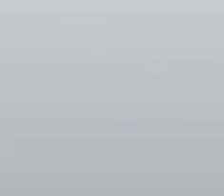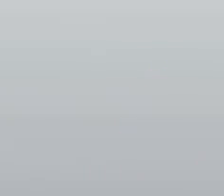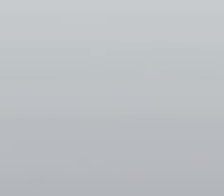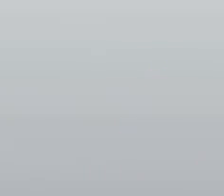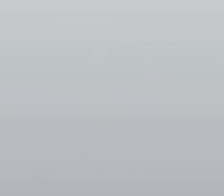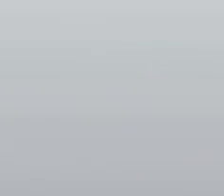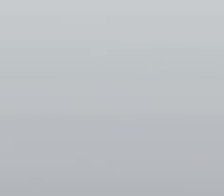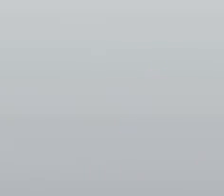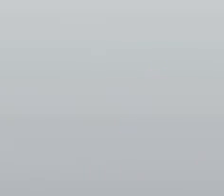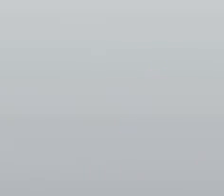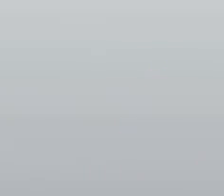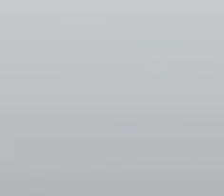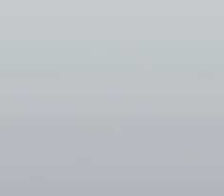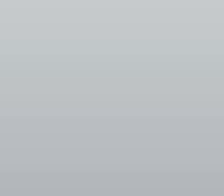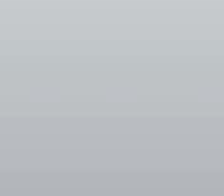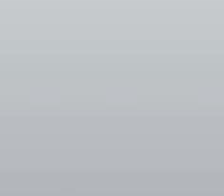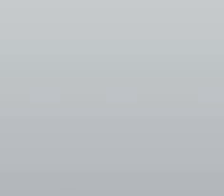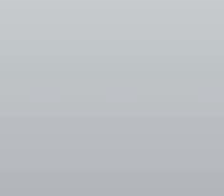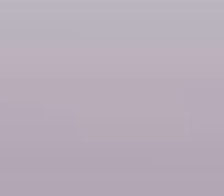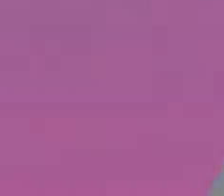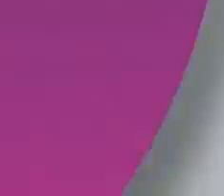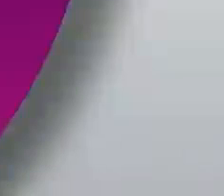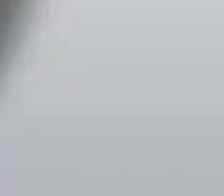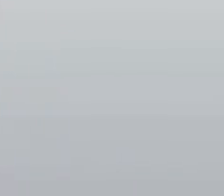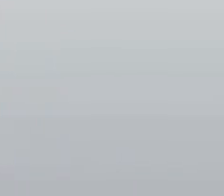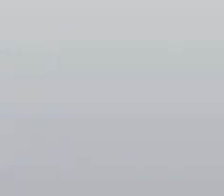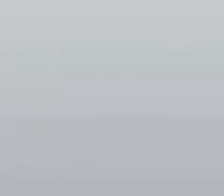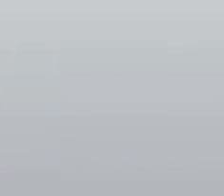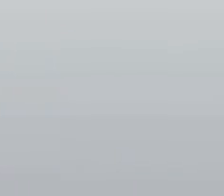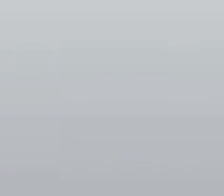más cerca de OmniLife. ¡Bienvenidos!